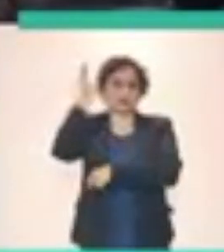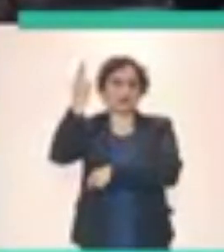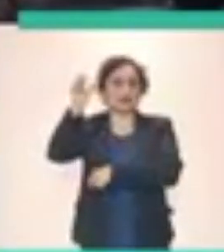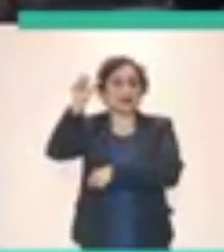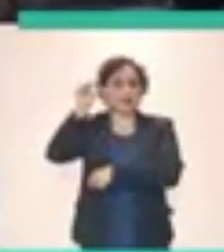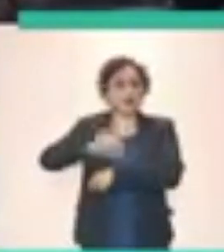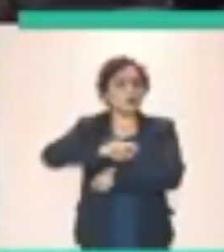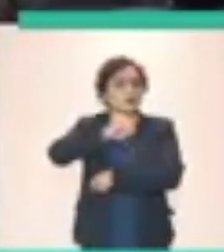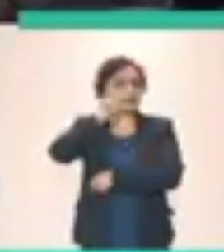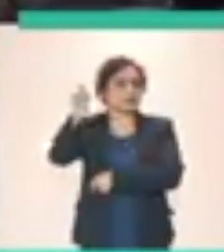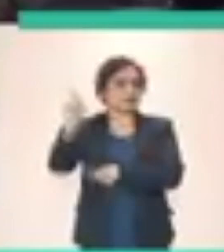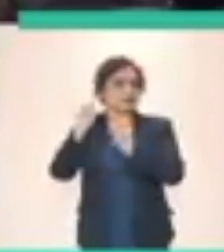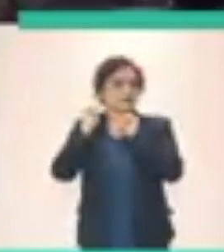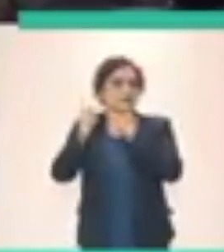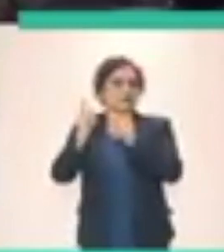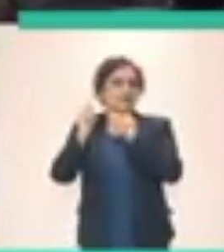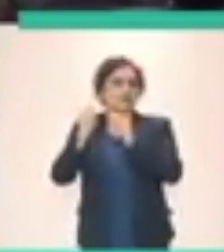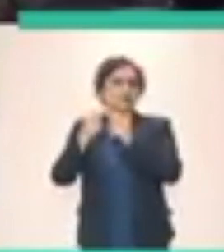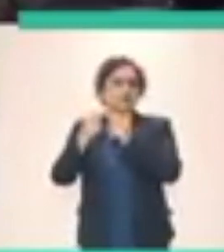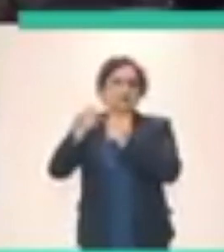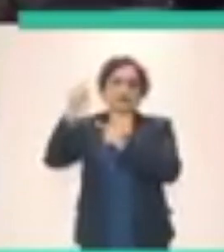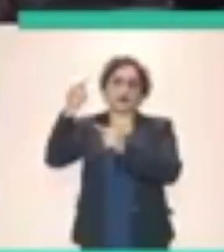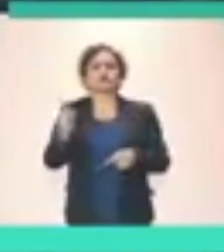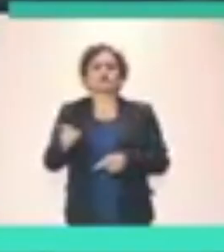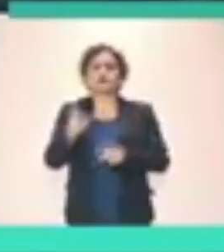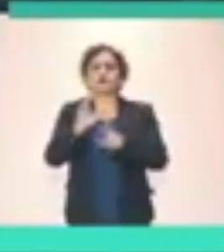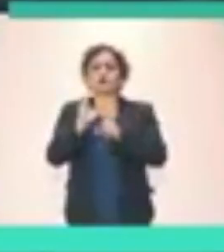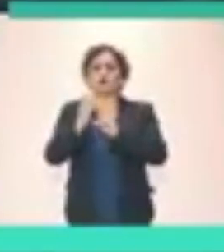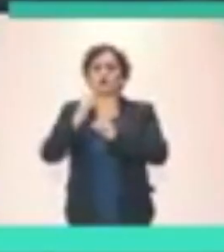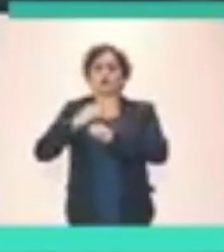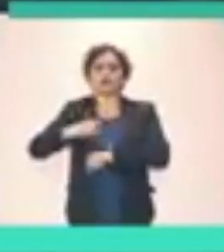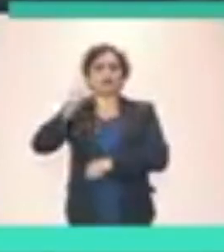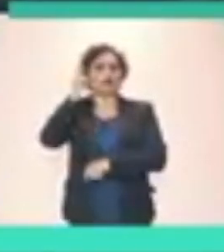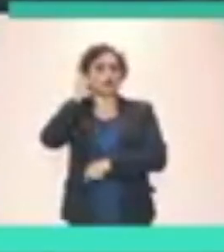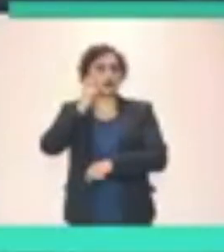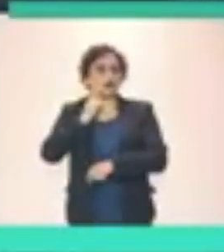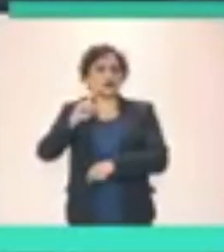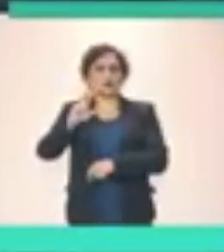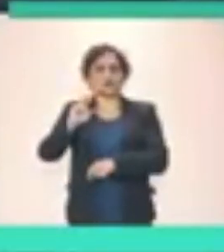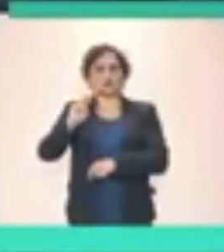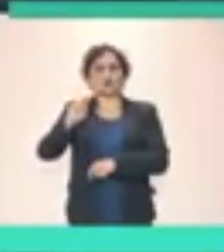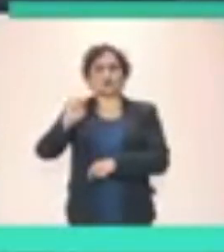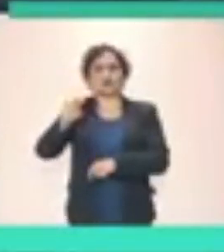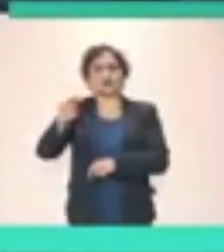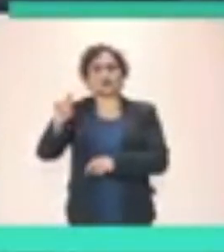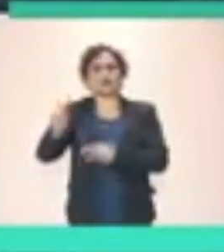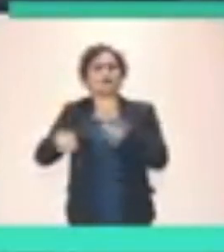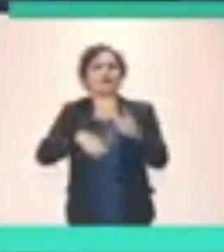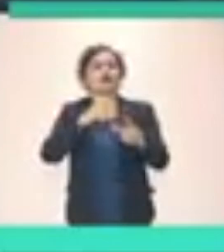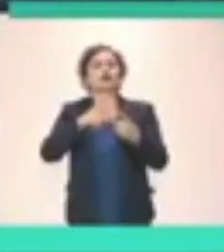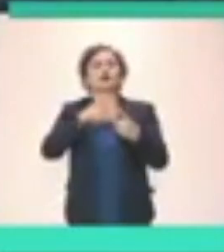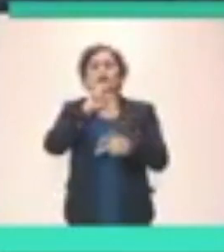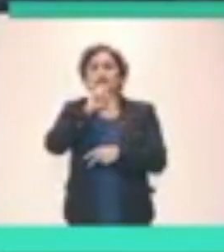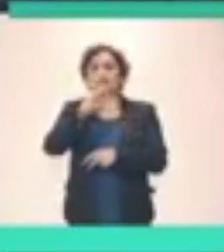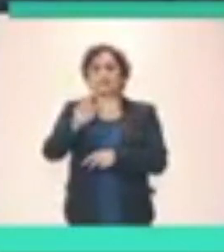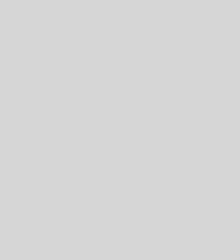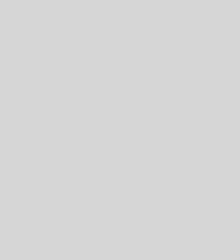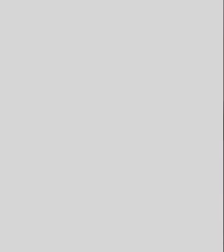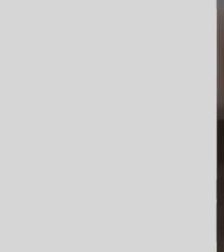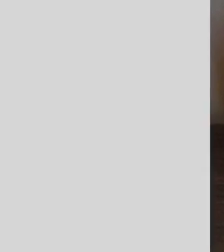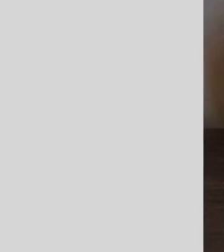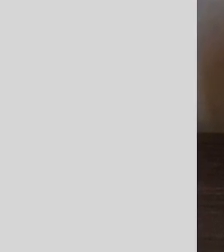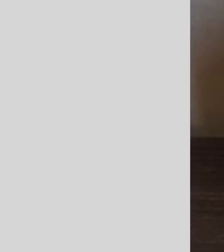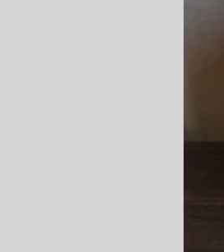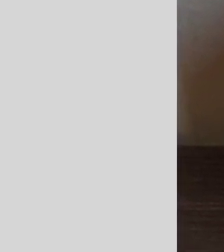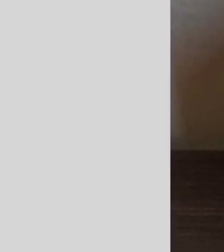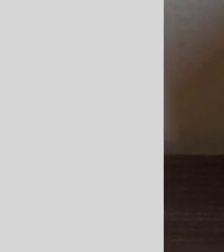INAI, entregó a la Unidad de Transparencia del Congreso del Estado de Guanajuato el reconocimiento por el tercer lugar nacional, obtenido por